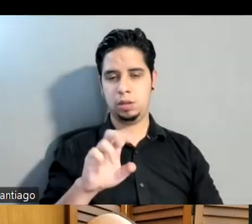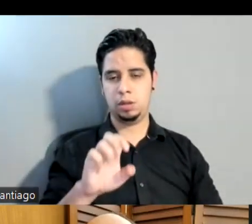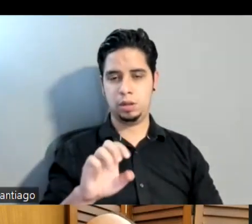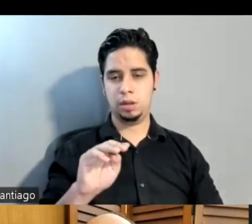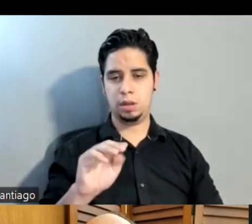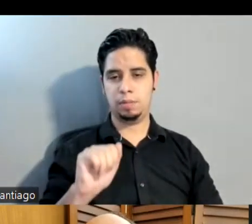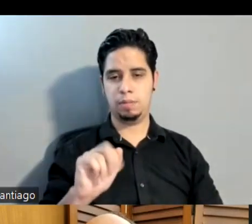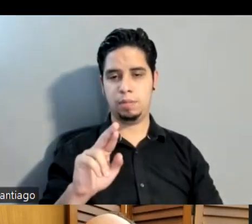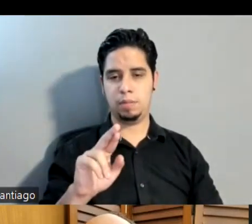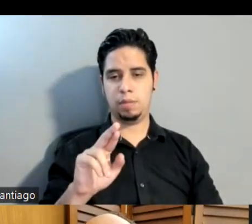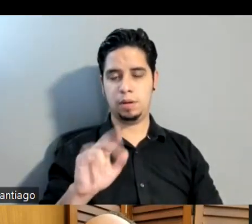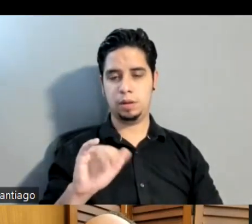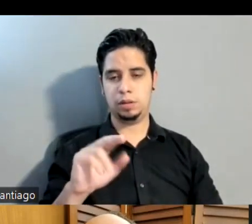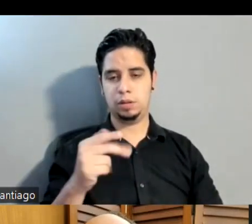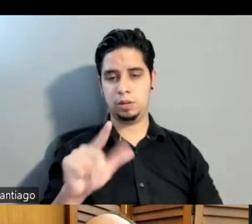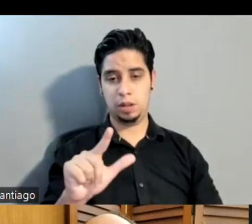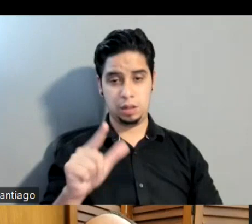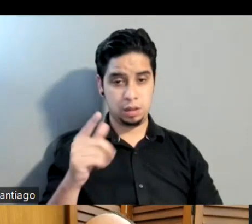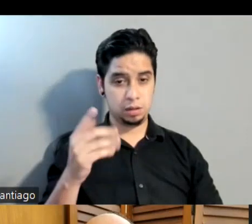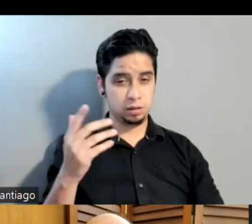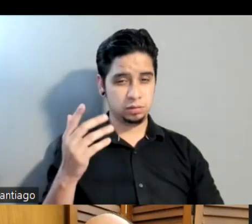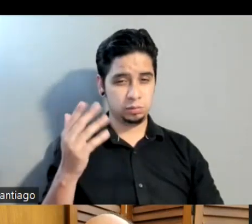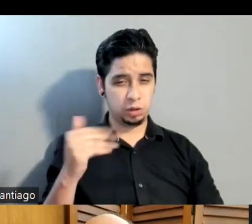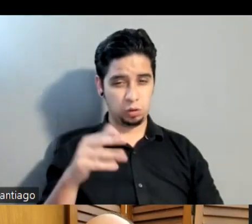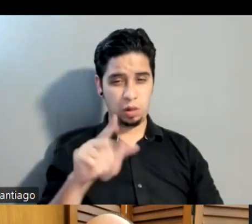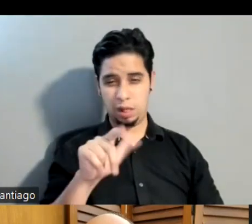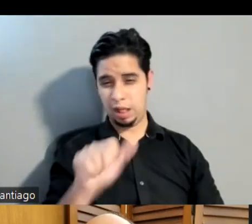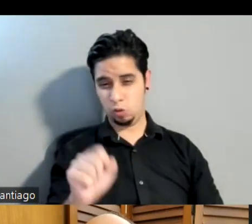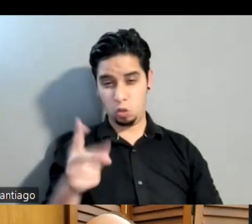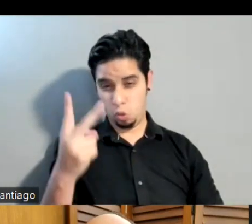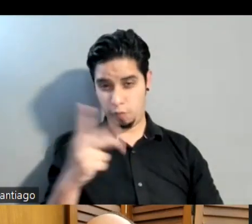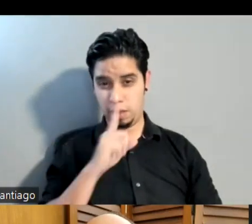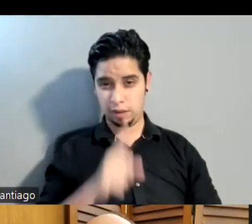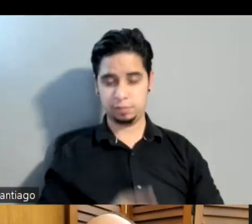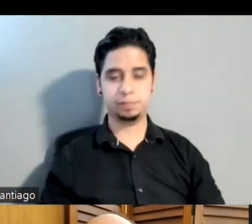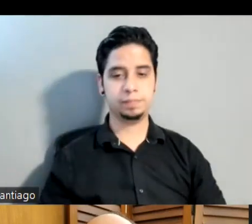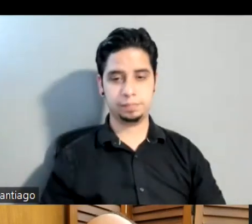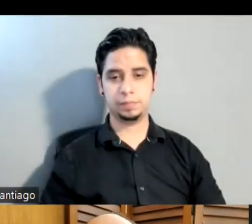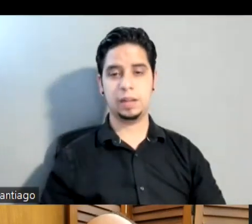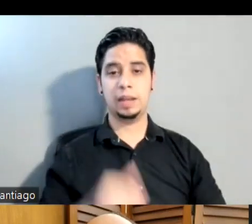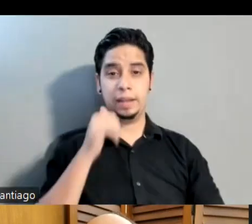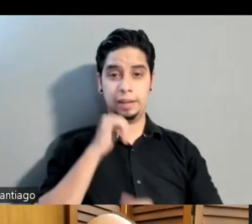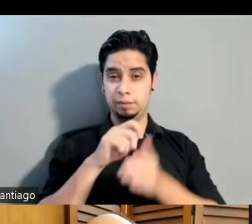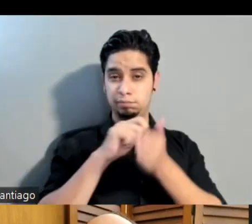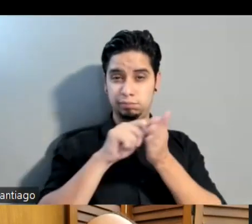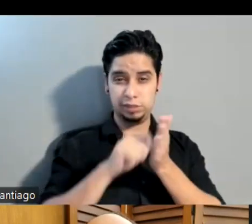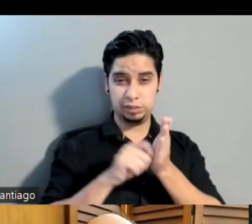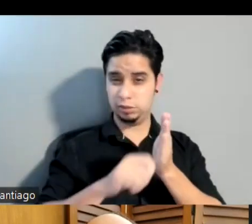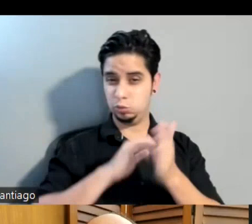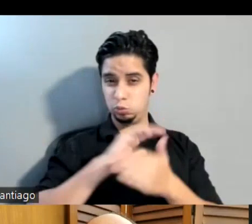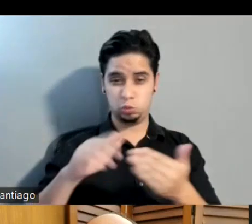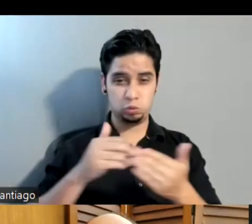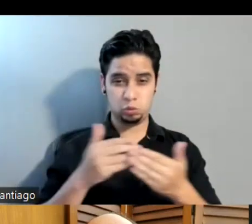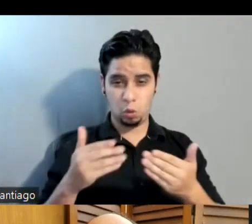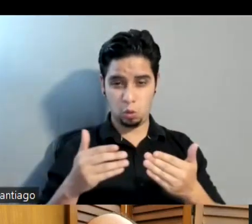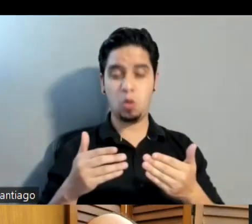hecho, de las piezas, porque son dos monólogos, ¿no? No, sí. Ella es la autora de todo